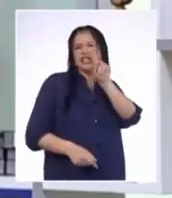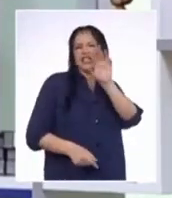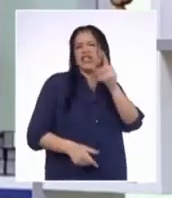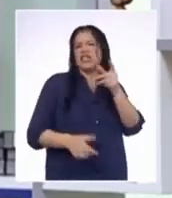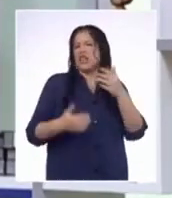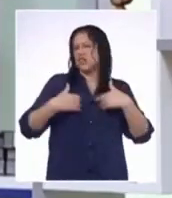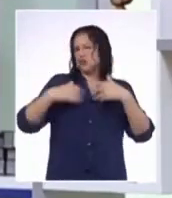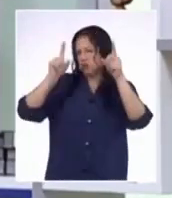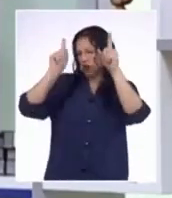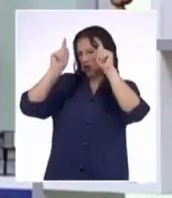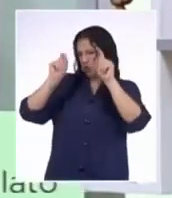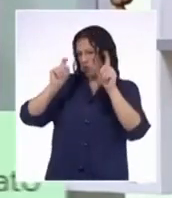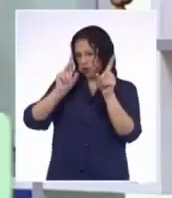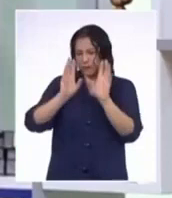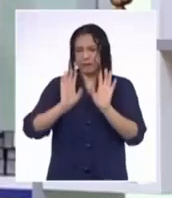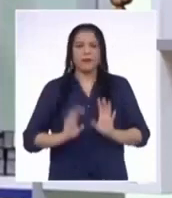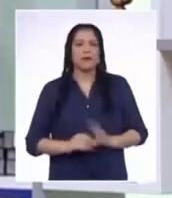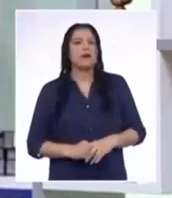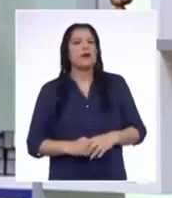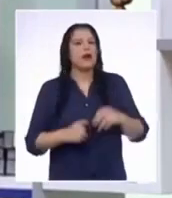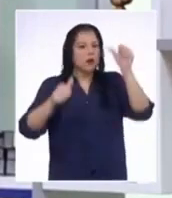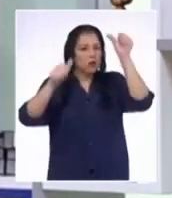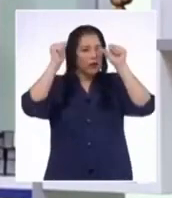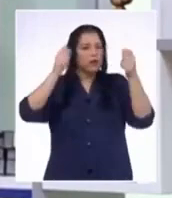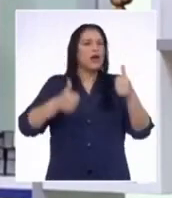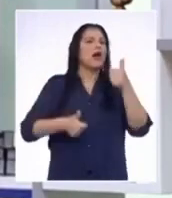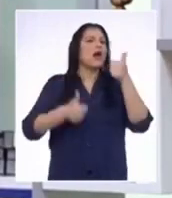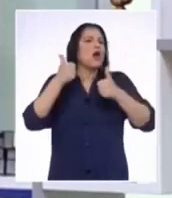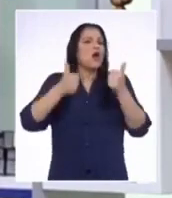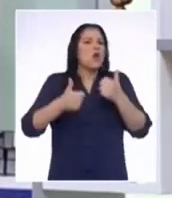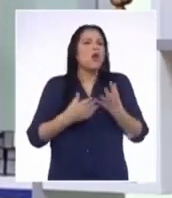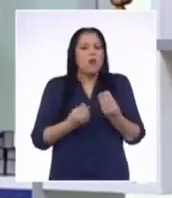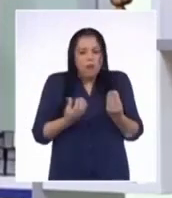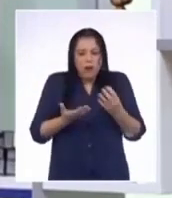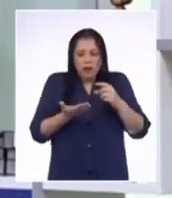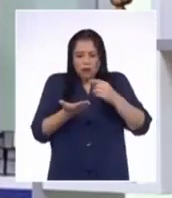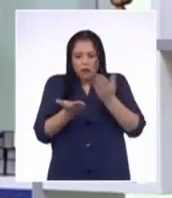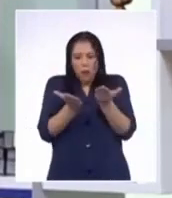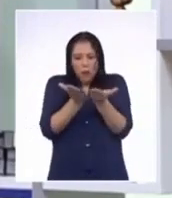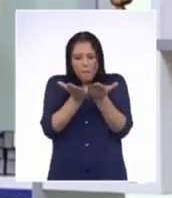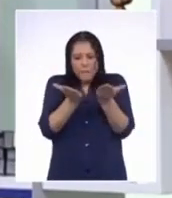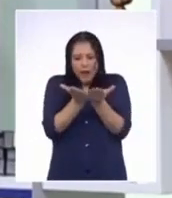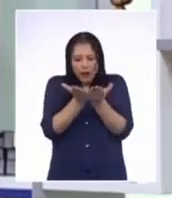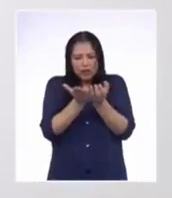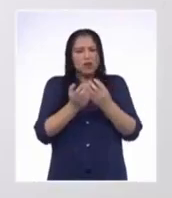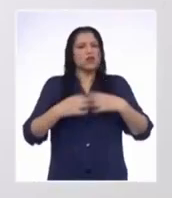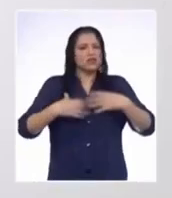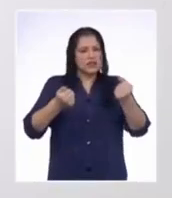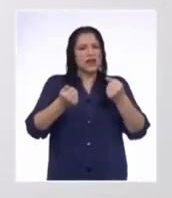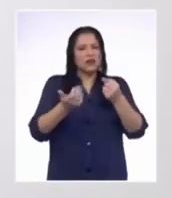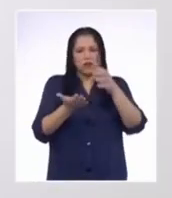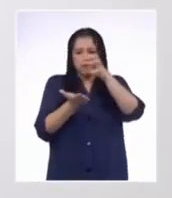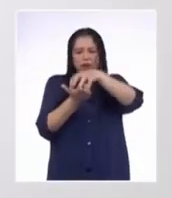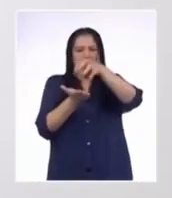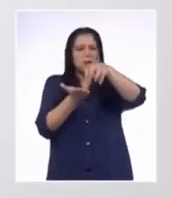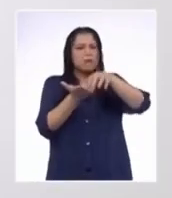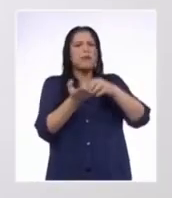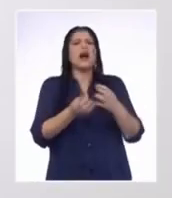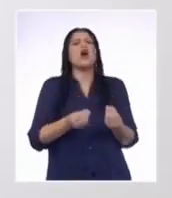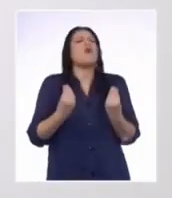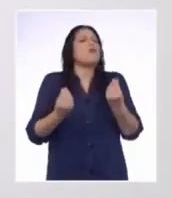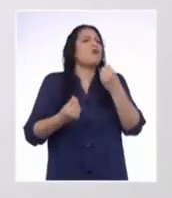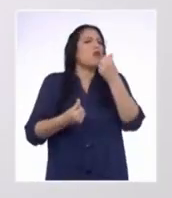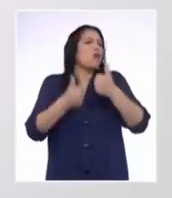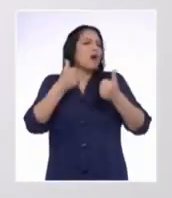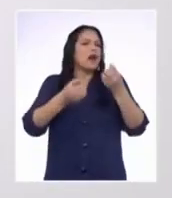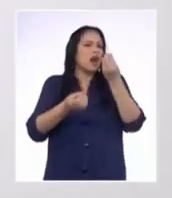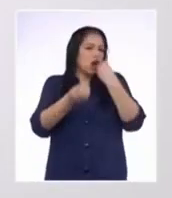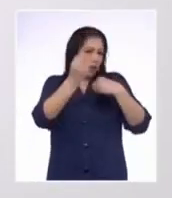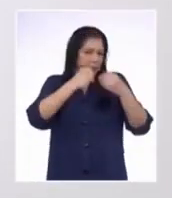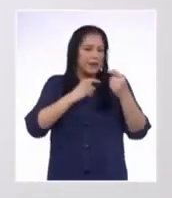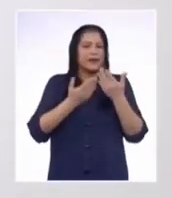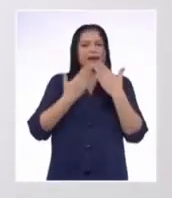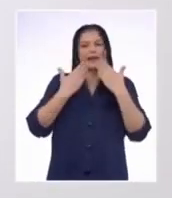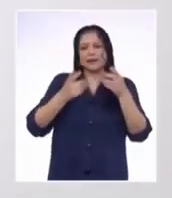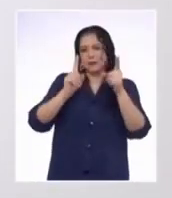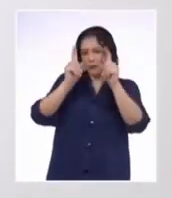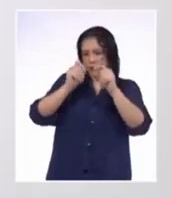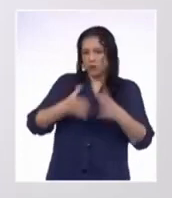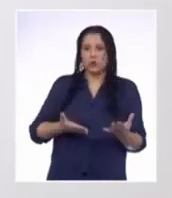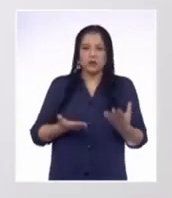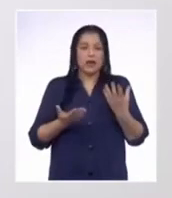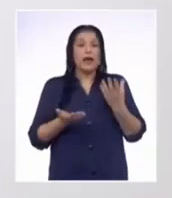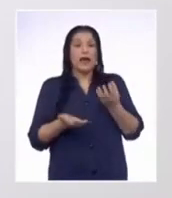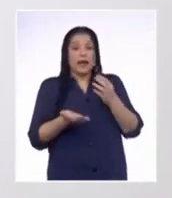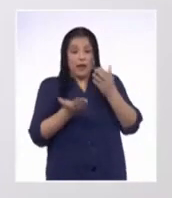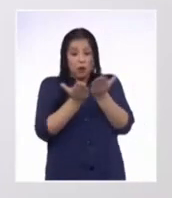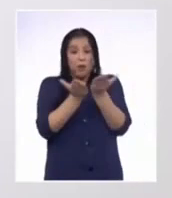tema. ¿Cuál debe ser la distribución de alimentos en un plato saludable? Gracias por tu pregunta, Cristina. La distribución